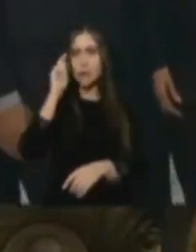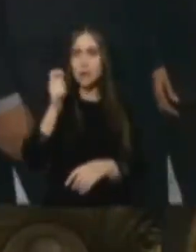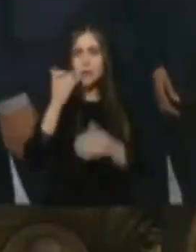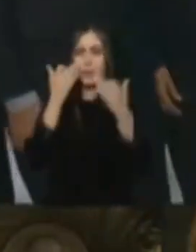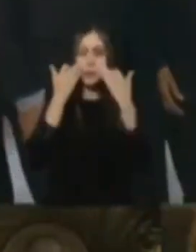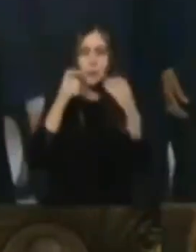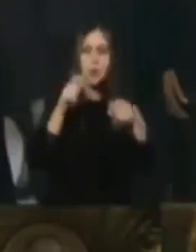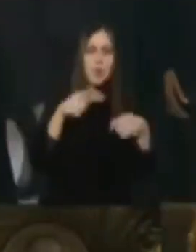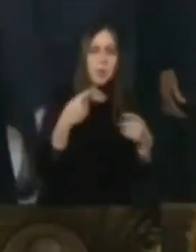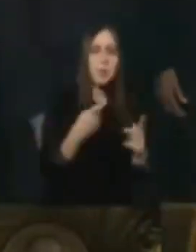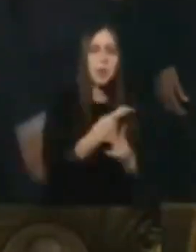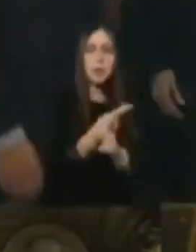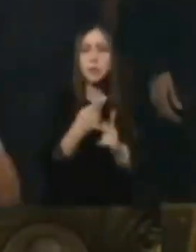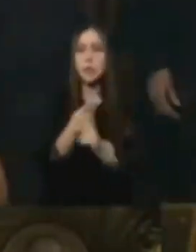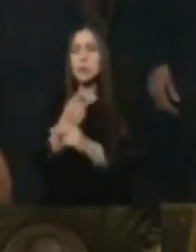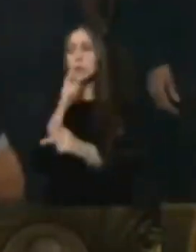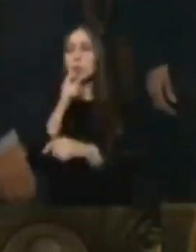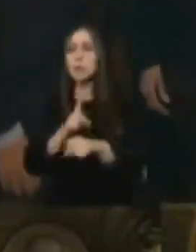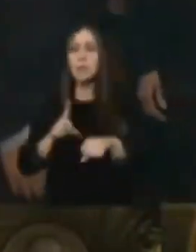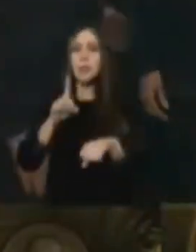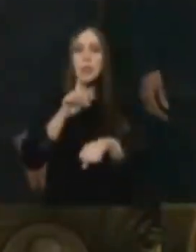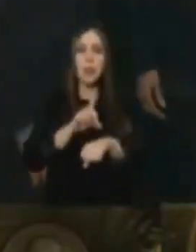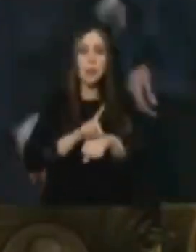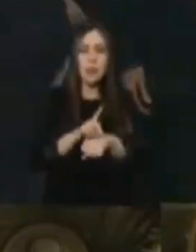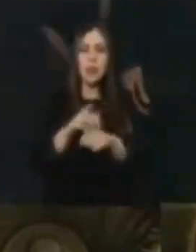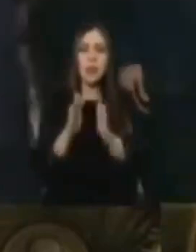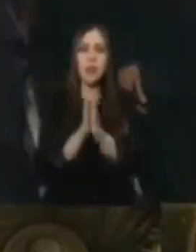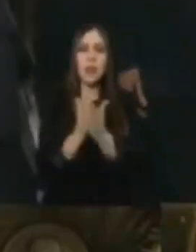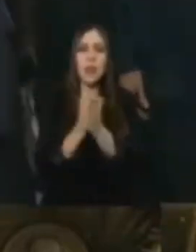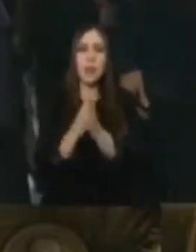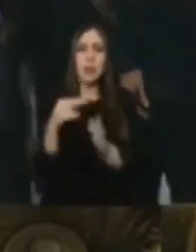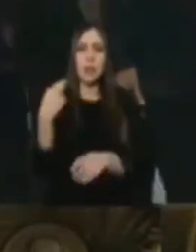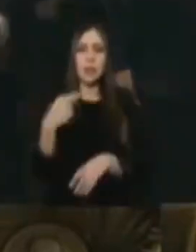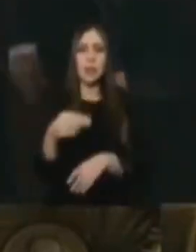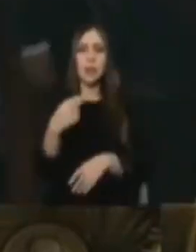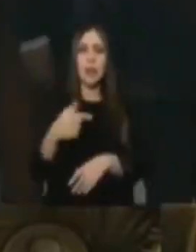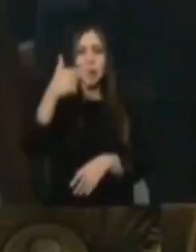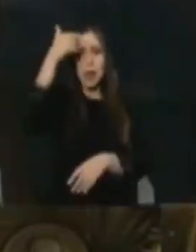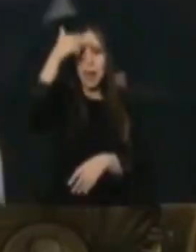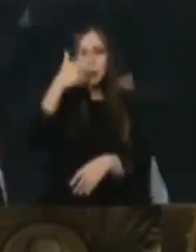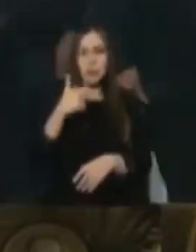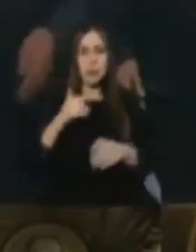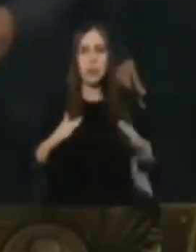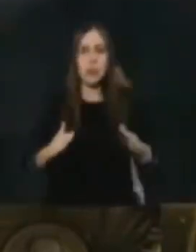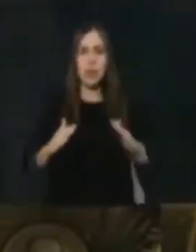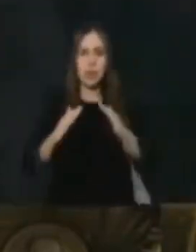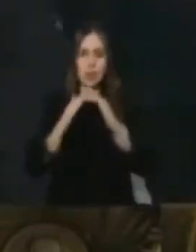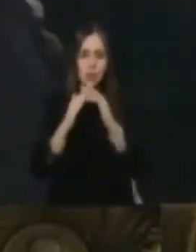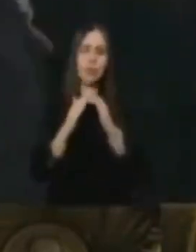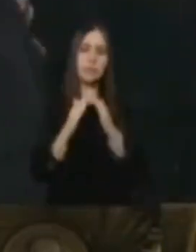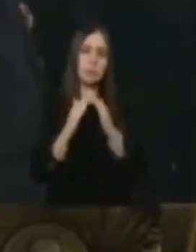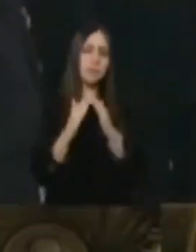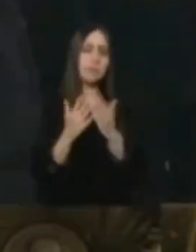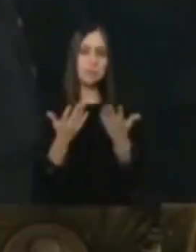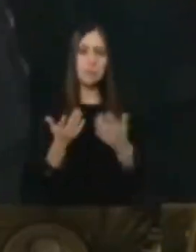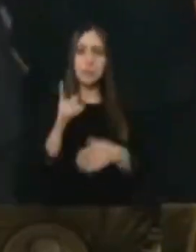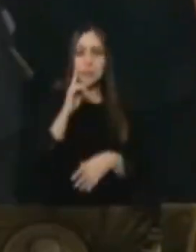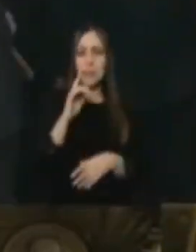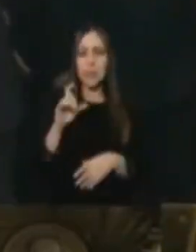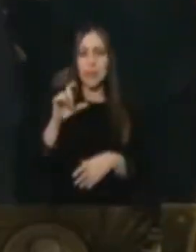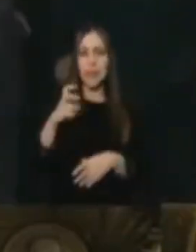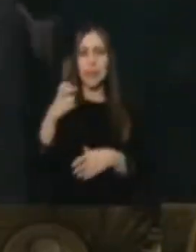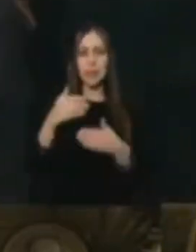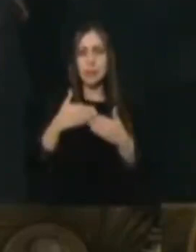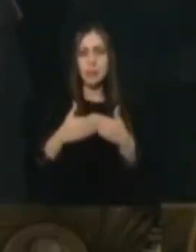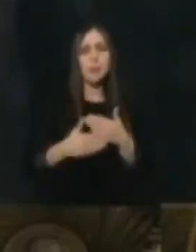testimonios de lo que ocurrió ese día en el libro denominado La Noche de Tlatelolco. Y de ahí Elena Poniatowska Amor